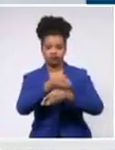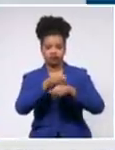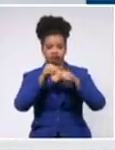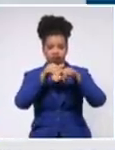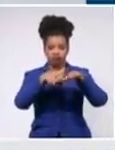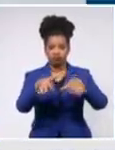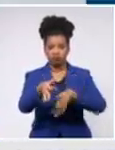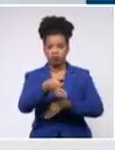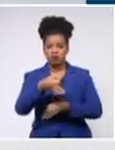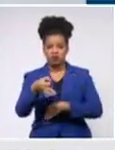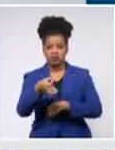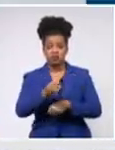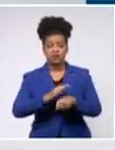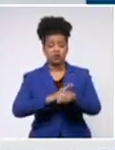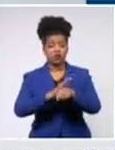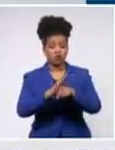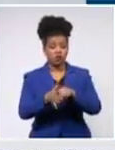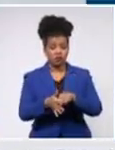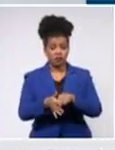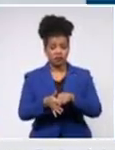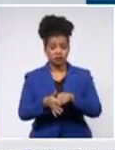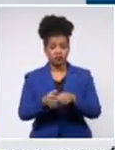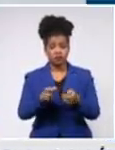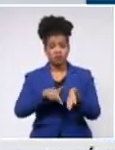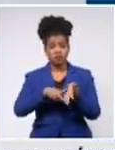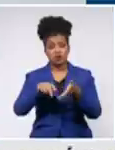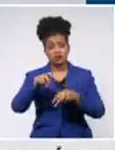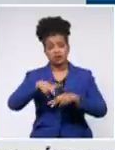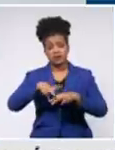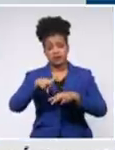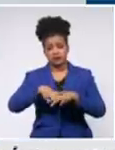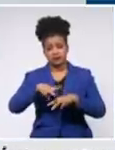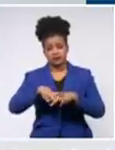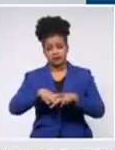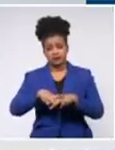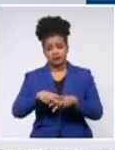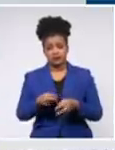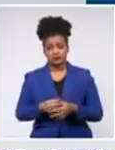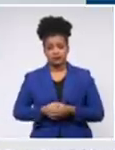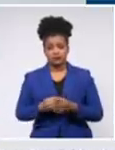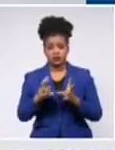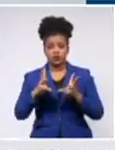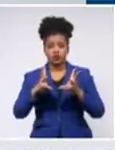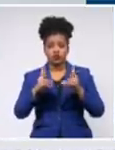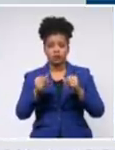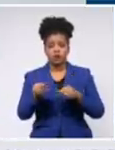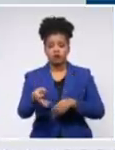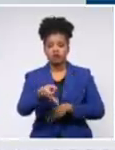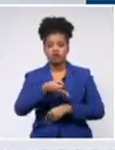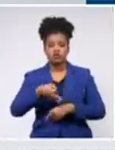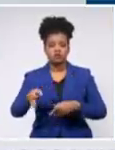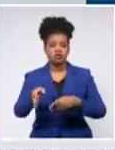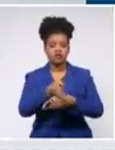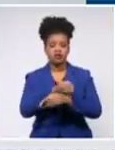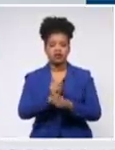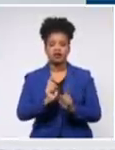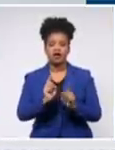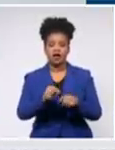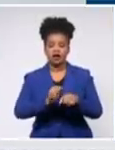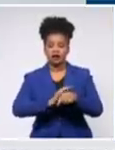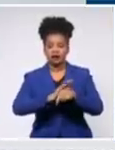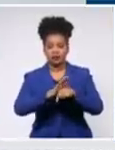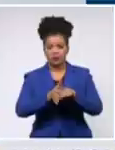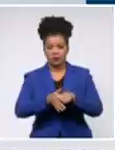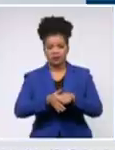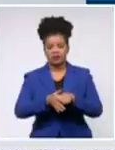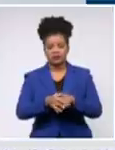importante en la provincia de La Habana por el número de municipios de los cuales se confirman